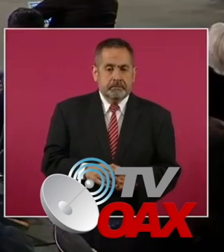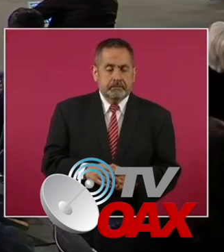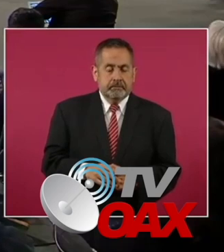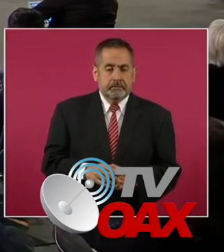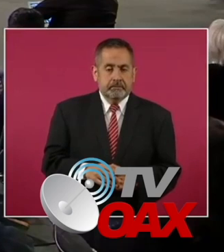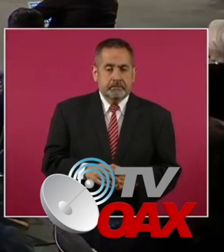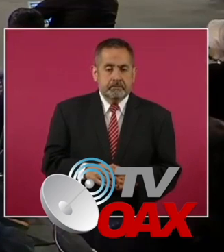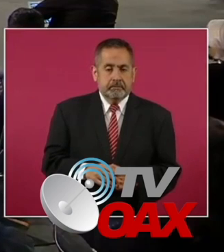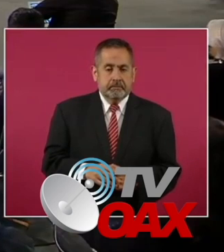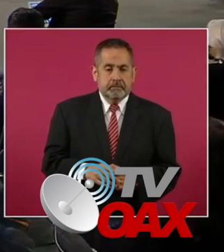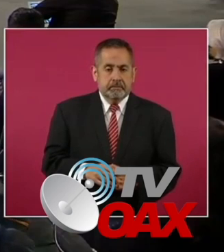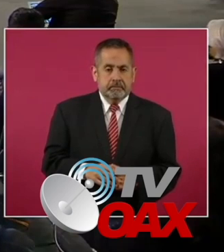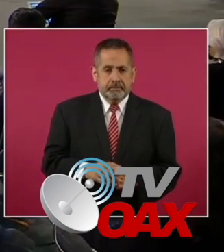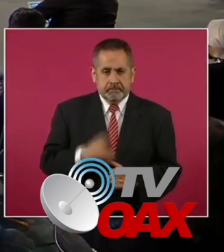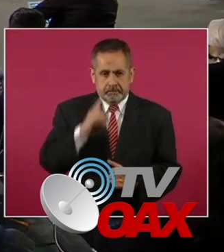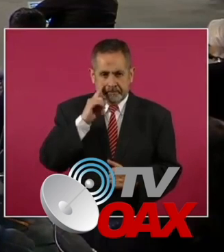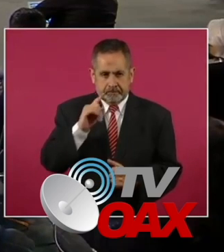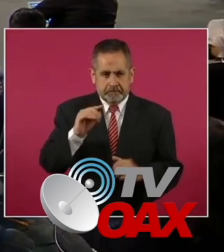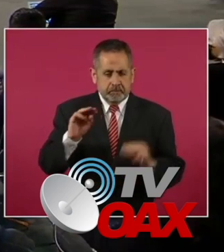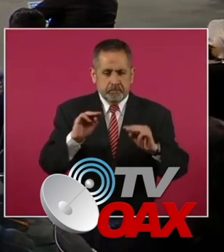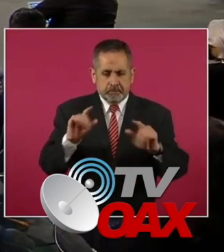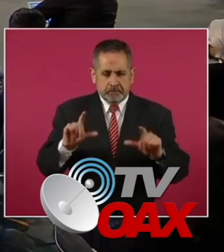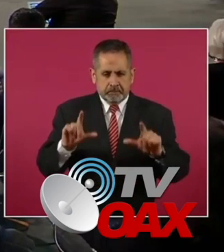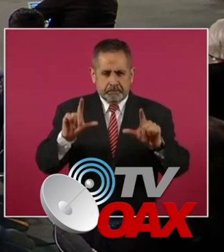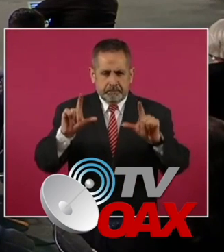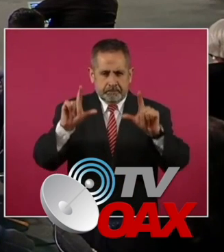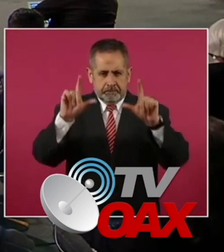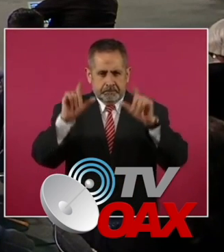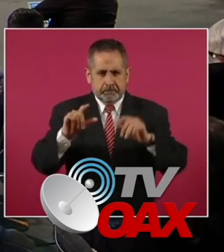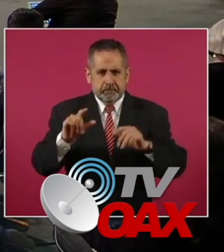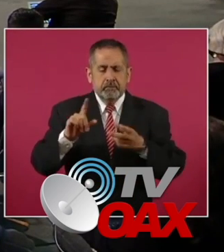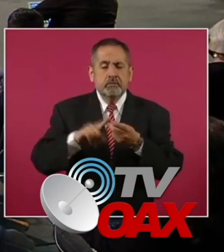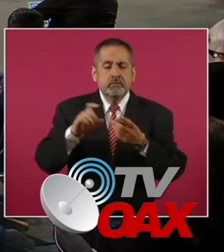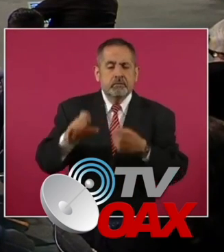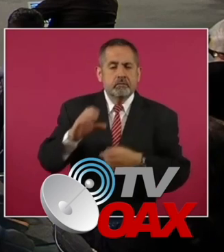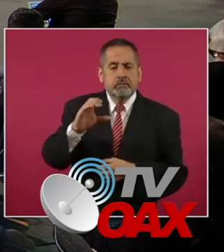Es muy por, a ver, bájale un poco, así, pon a Cuba,